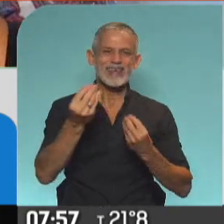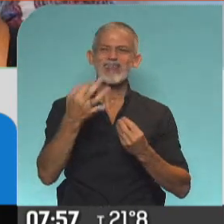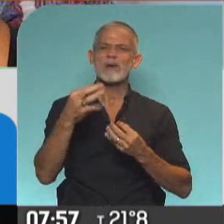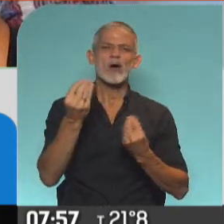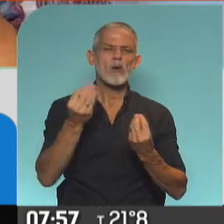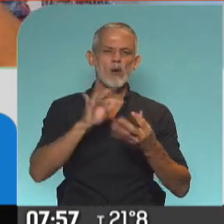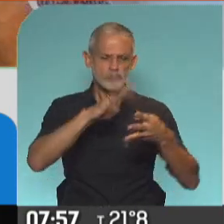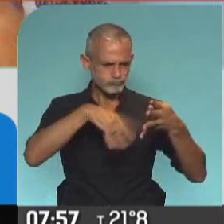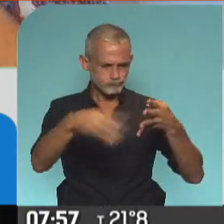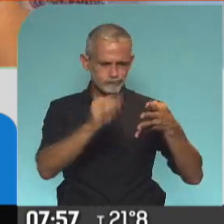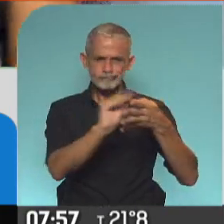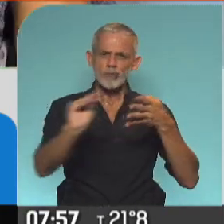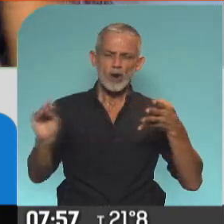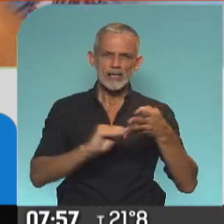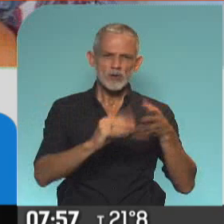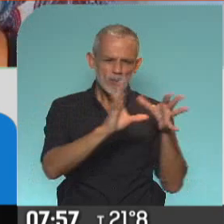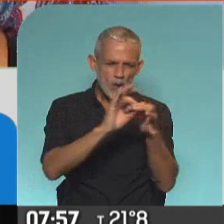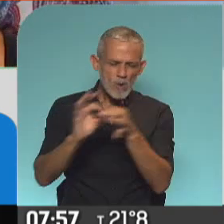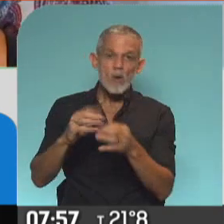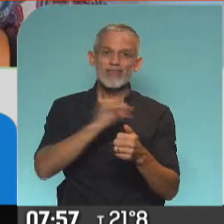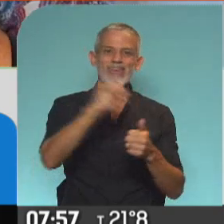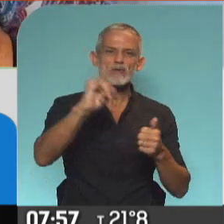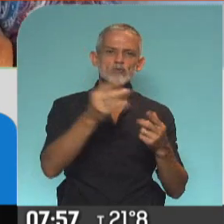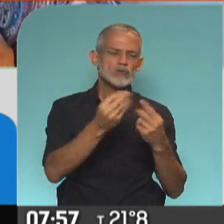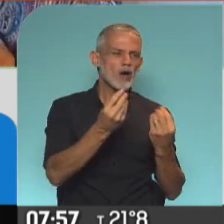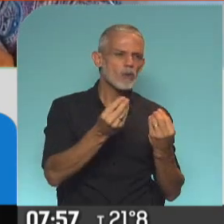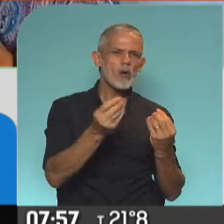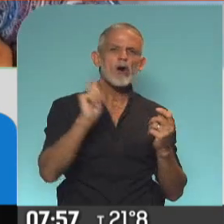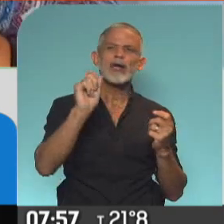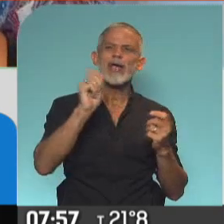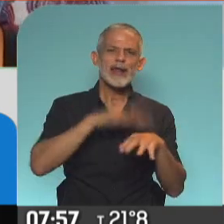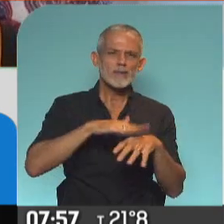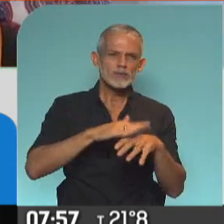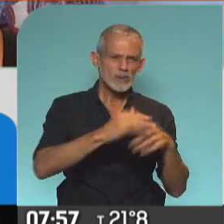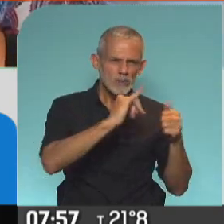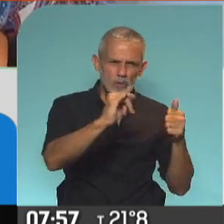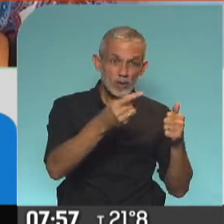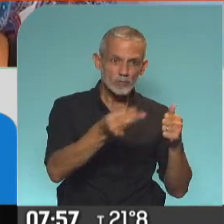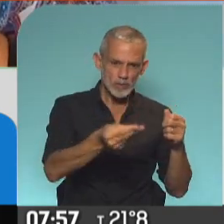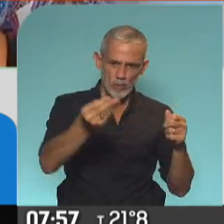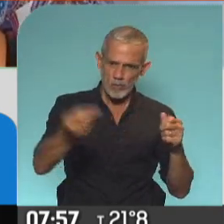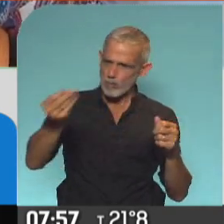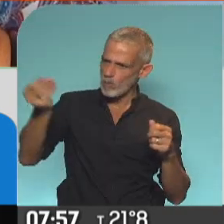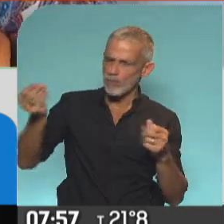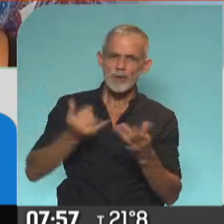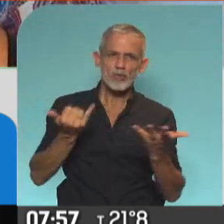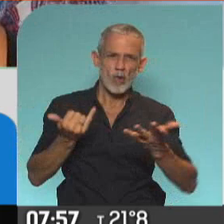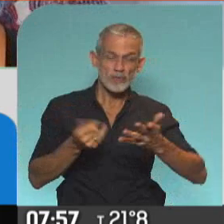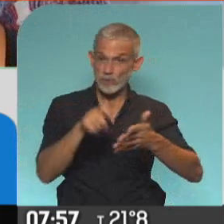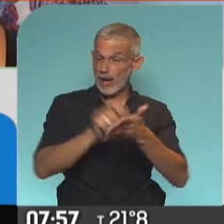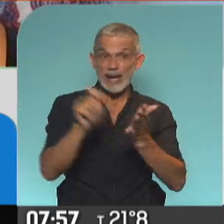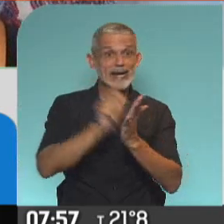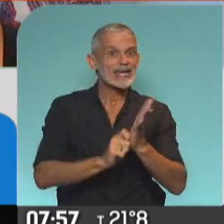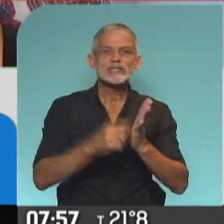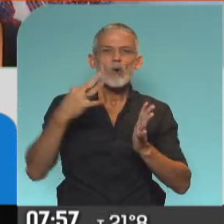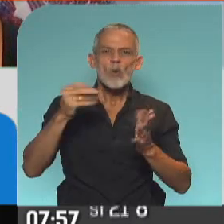cómo es la concatenación de la denuncia. La otra cuestión fundamental, conseguir un registro único de